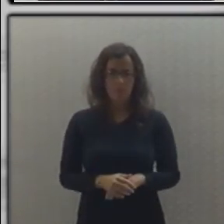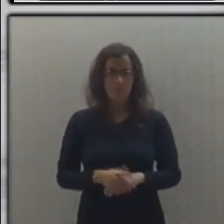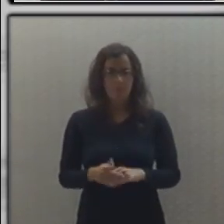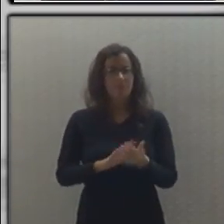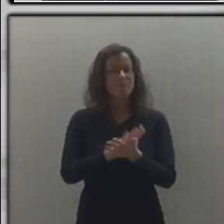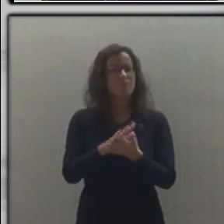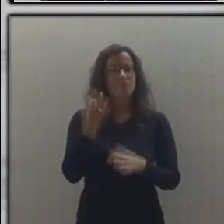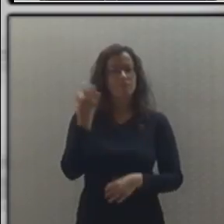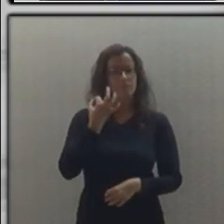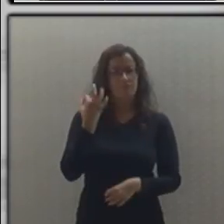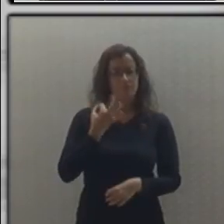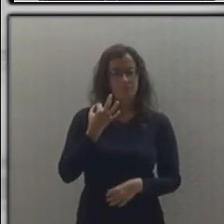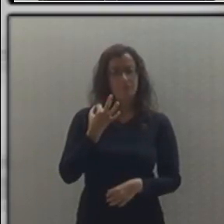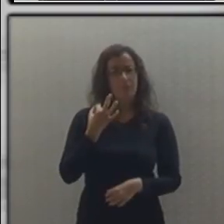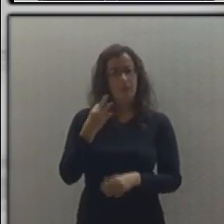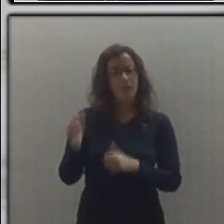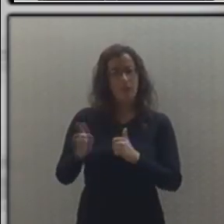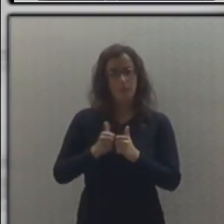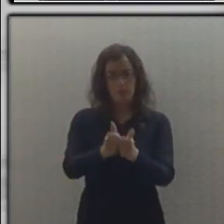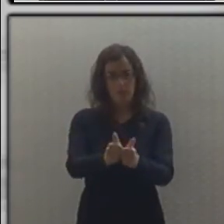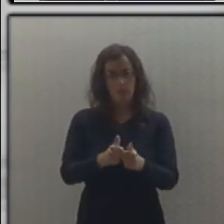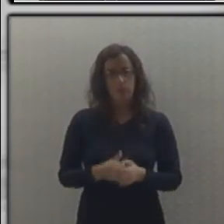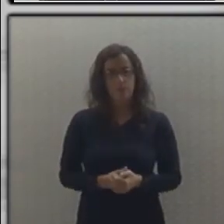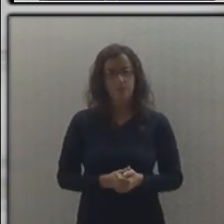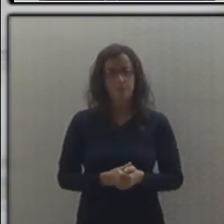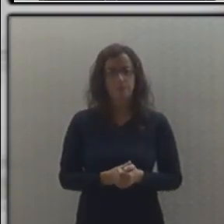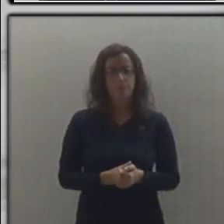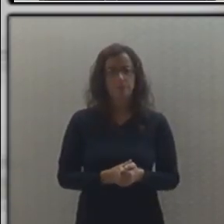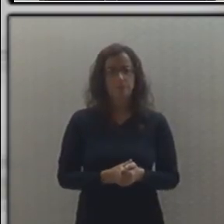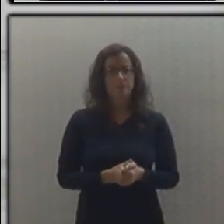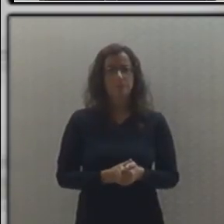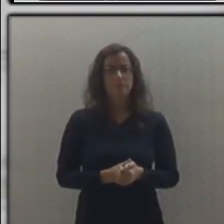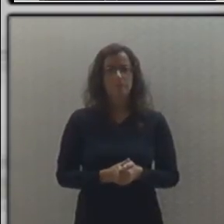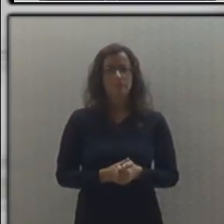hablando de dependencia.